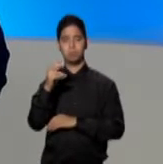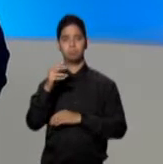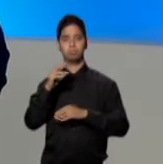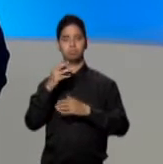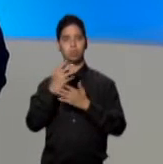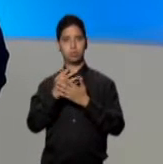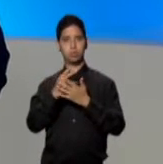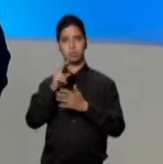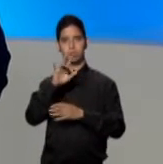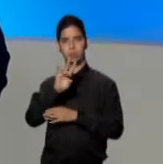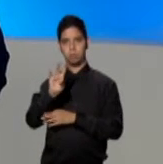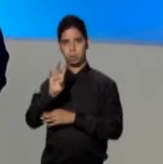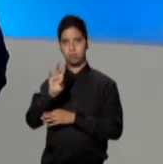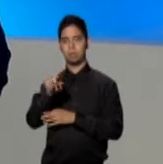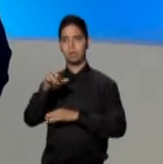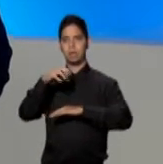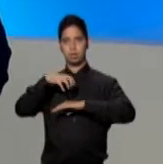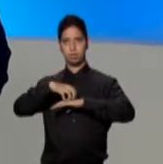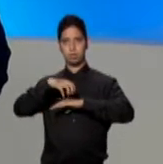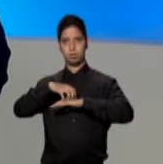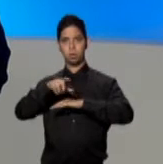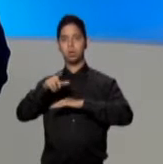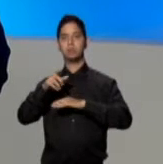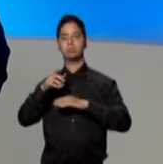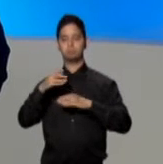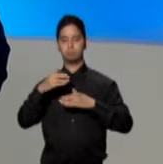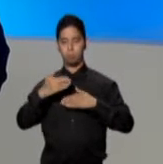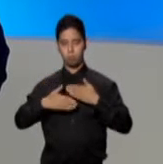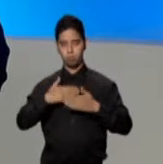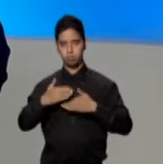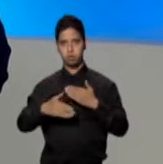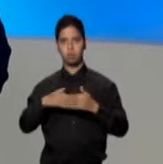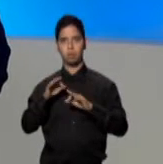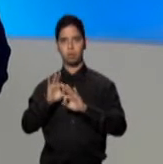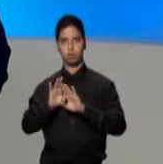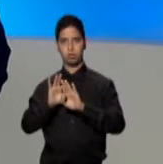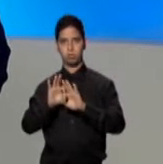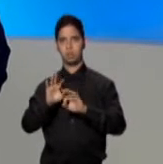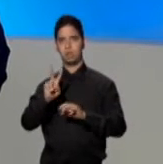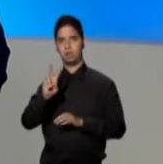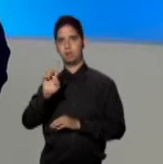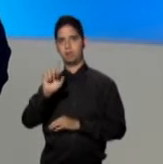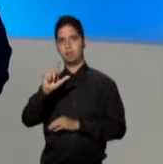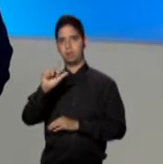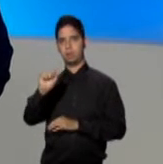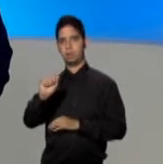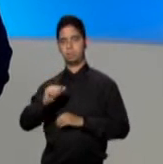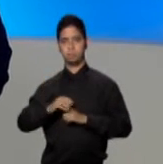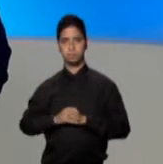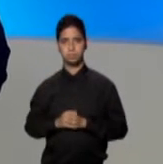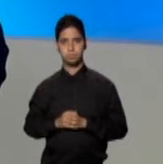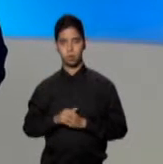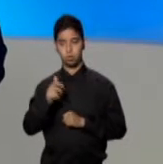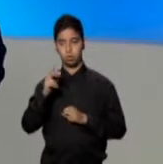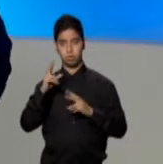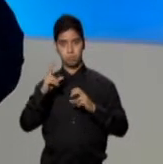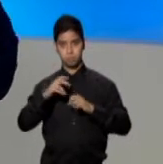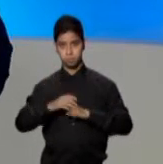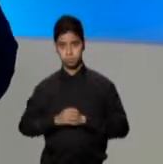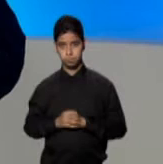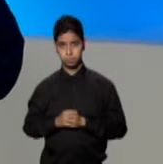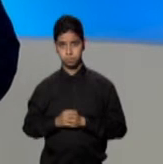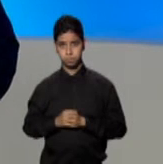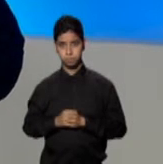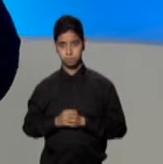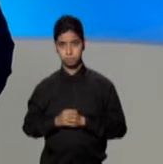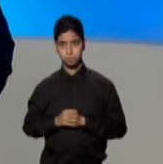estará transmitiendo en directo desde el Capitolio los actos fúnebres de la exlegisladora Belda González. En otros temas, científicos de todo el